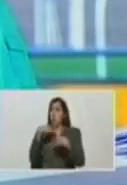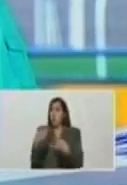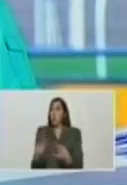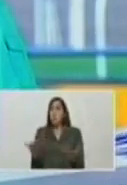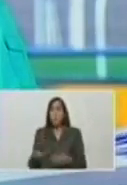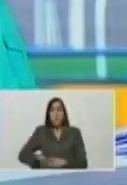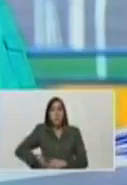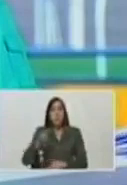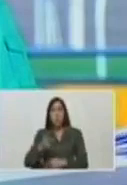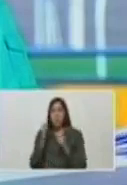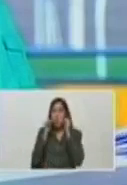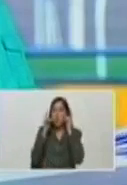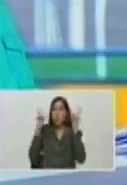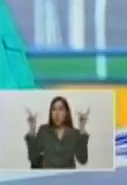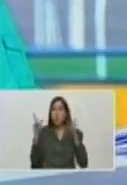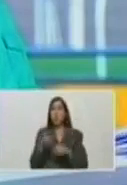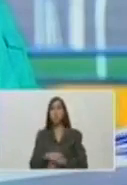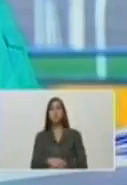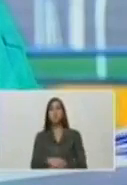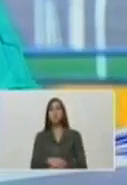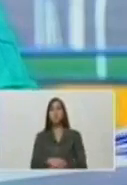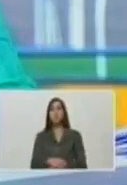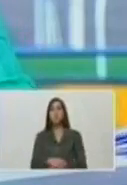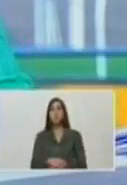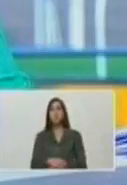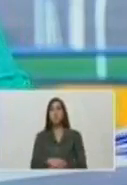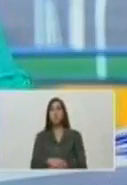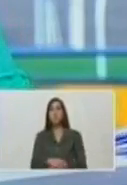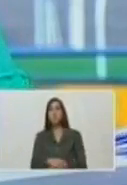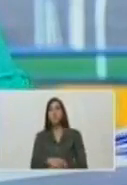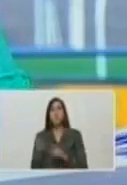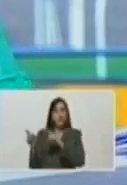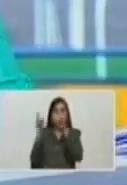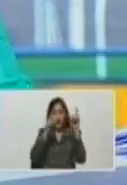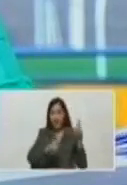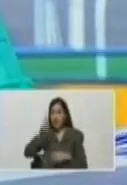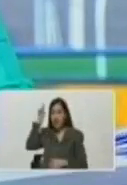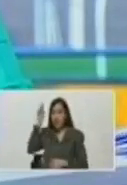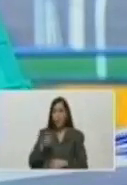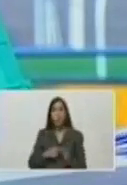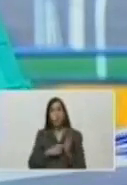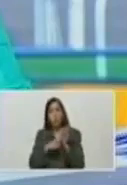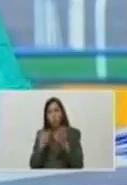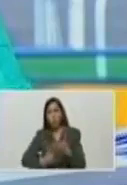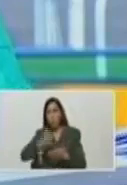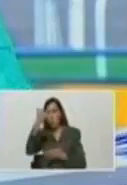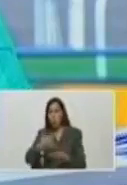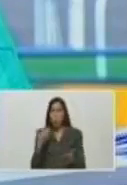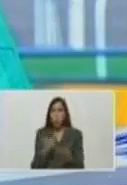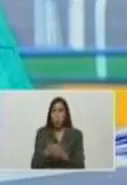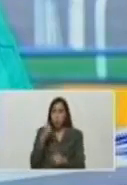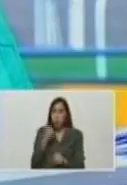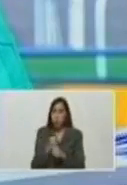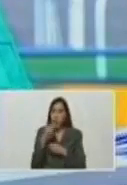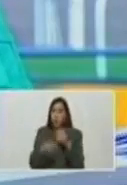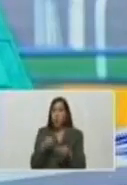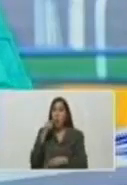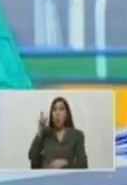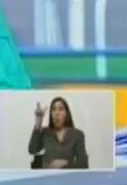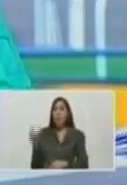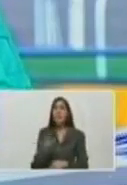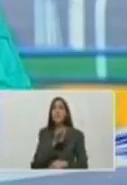muy robinsonianas, a las tesis pedagógicas de Paulo Freire, a